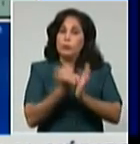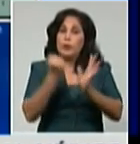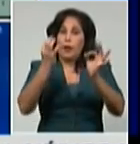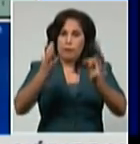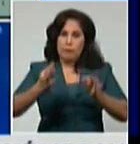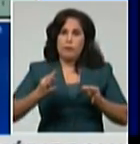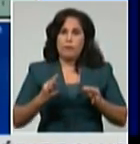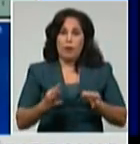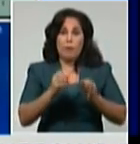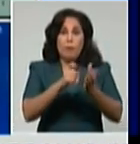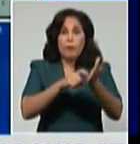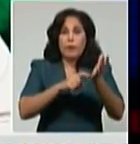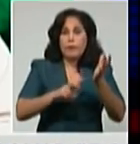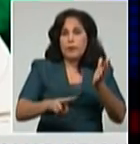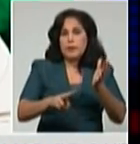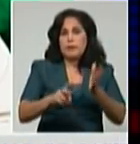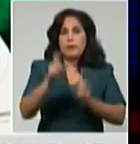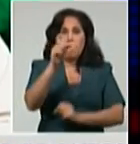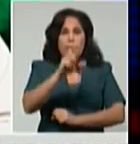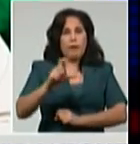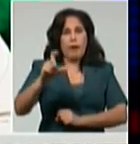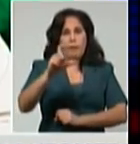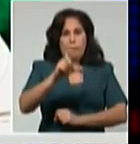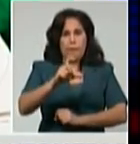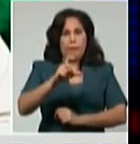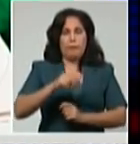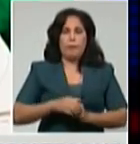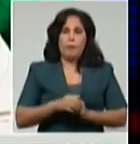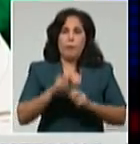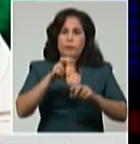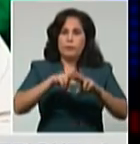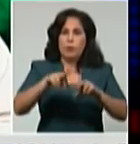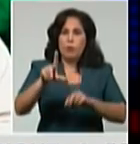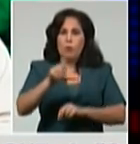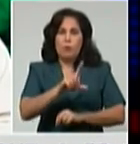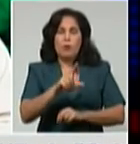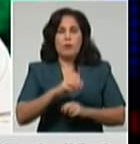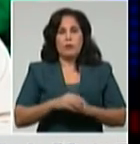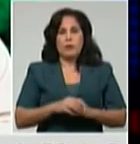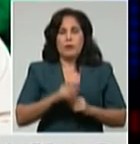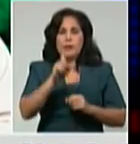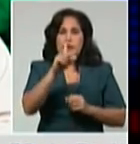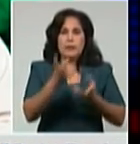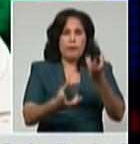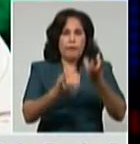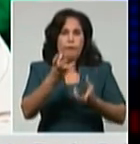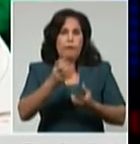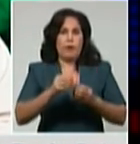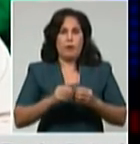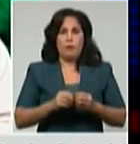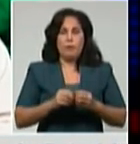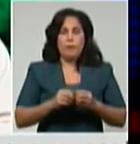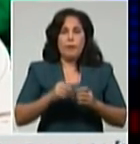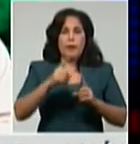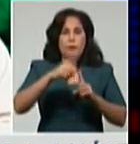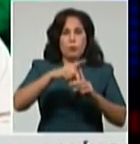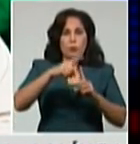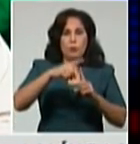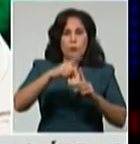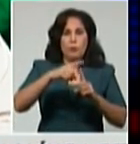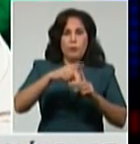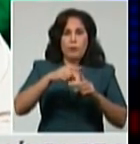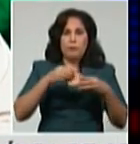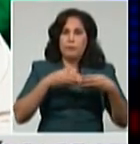las provincias de Camagüey, de Holguín, de Cienfuegos, de Las Tunas, de